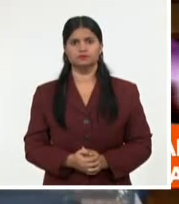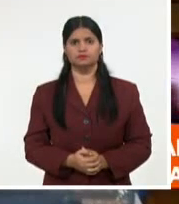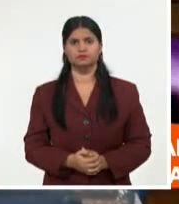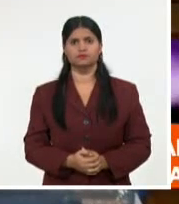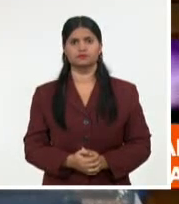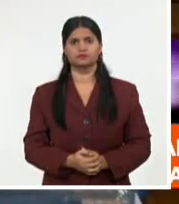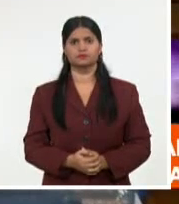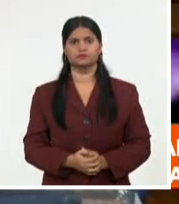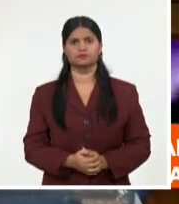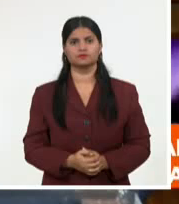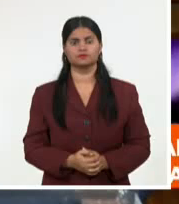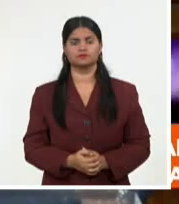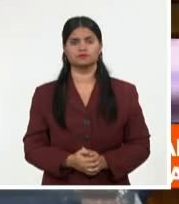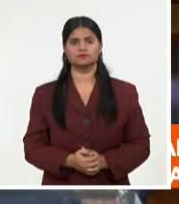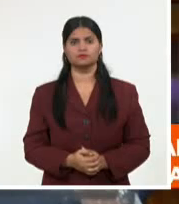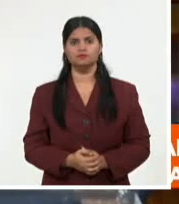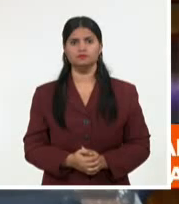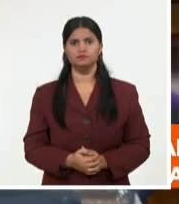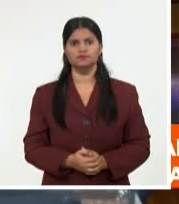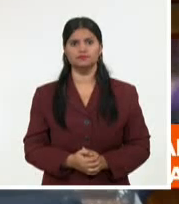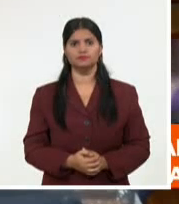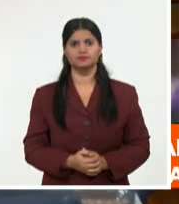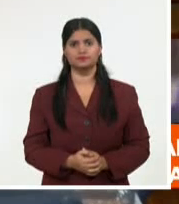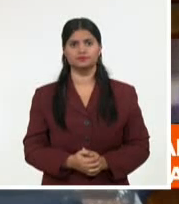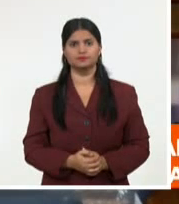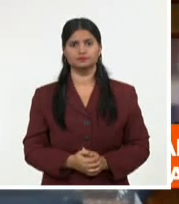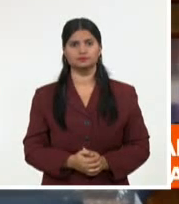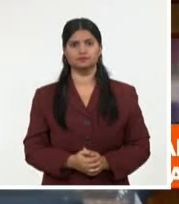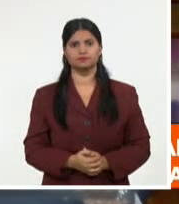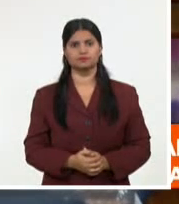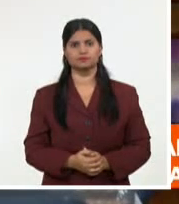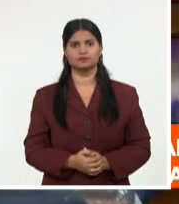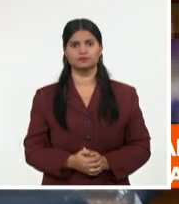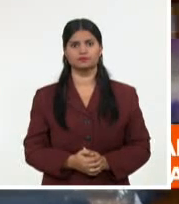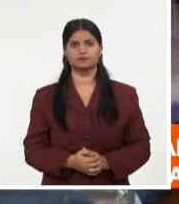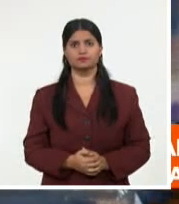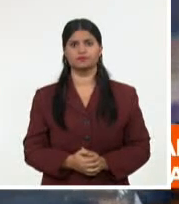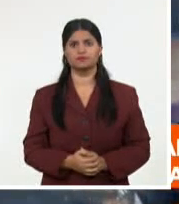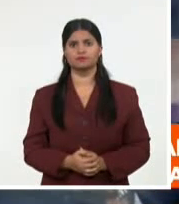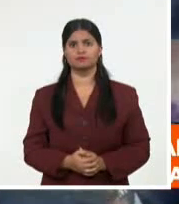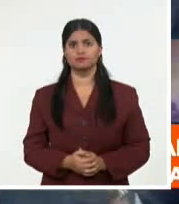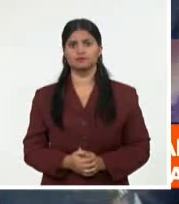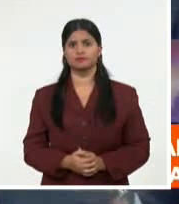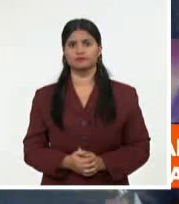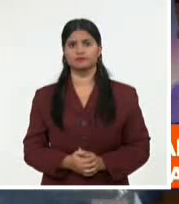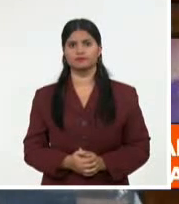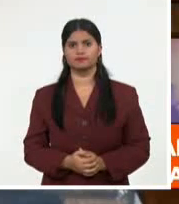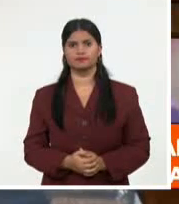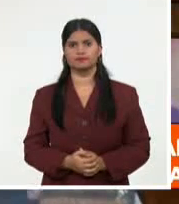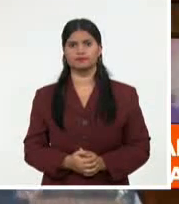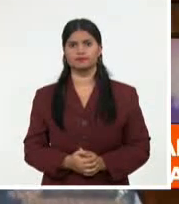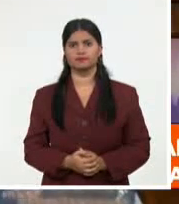left a special imprint in the rising development of this relationship.